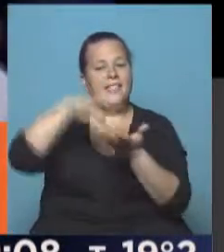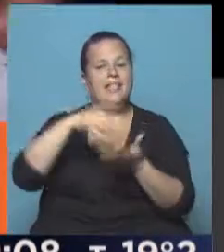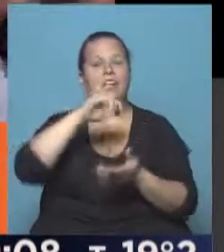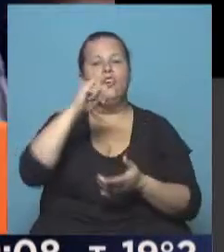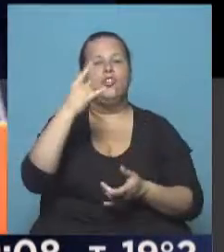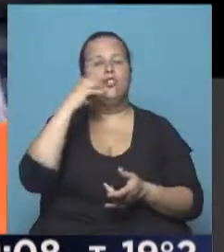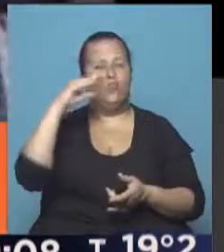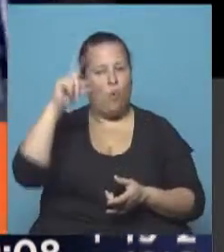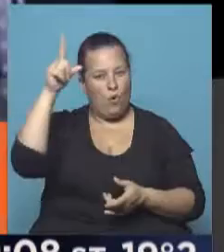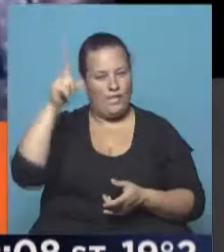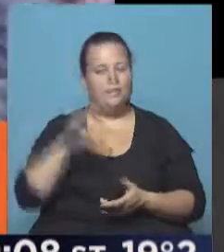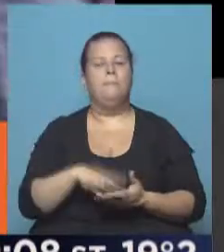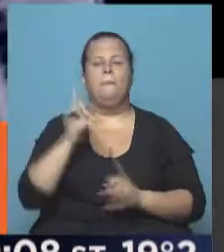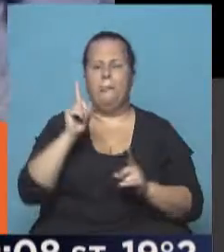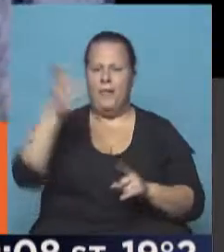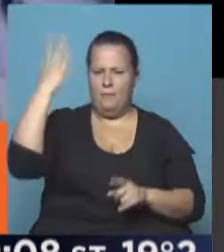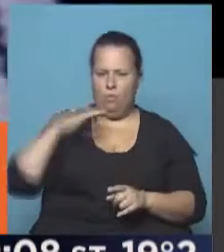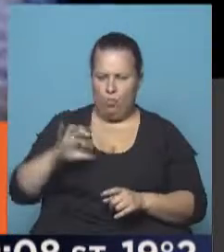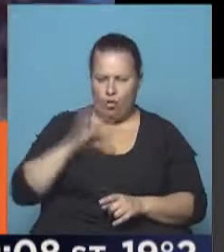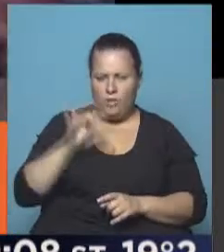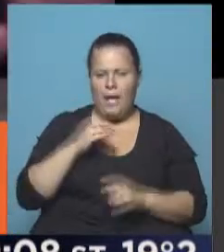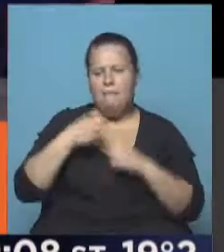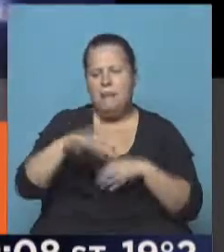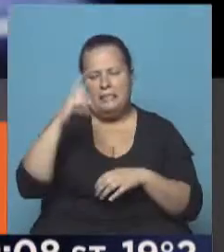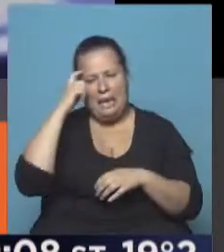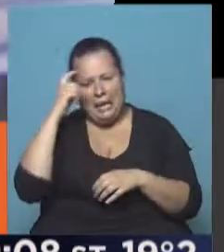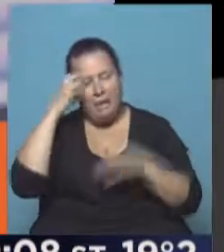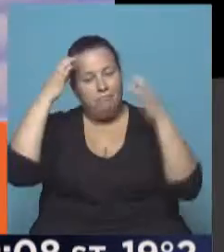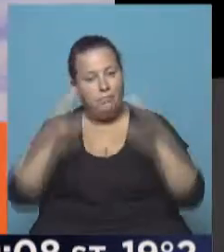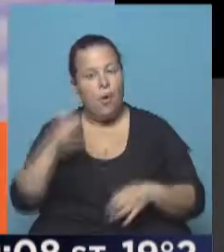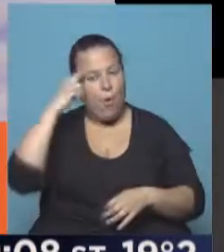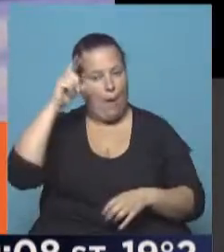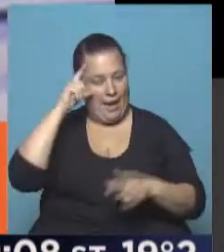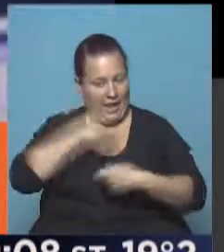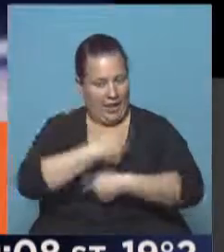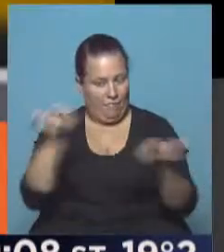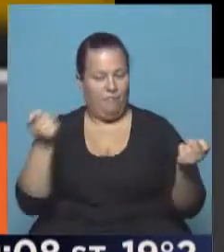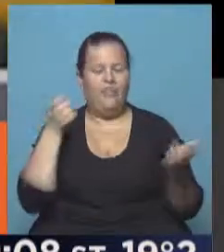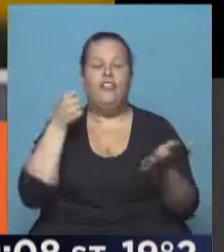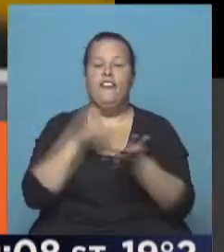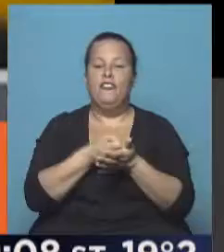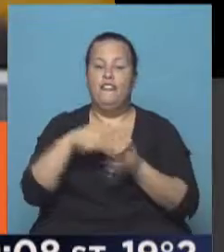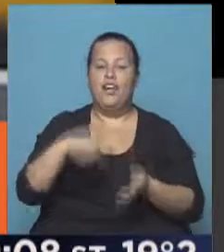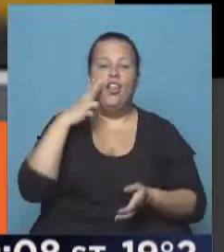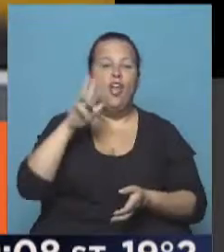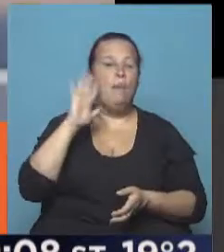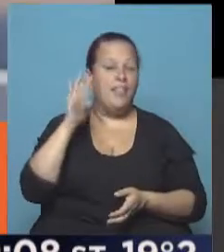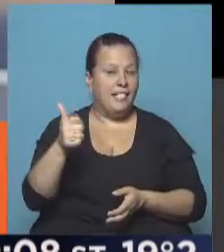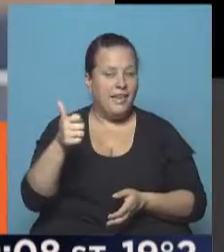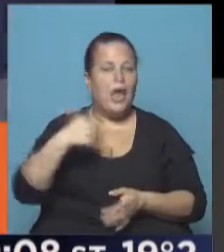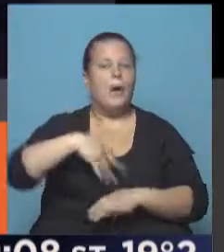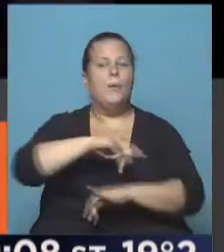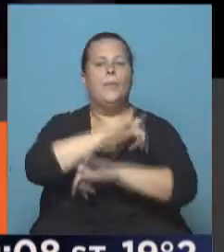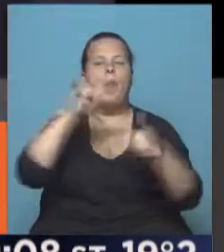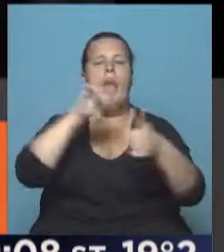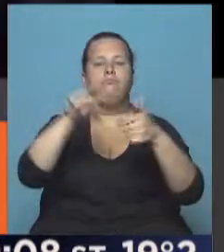será, como venía sucediendo los últimos años, los primeros días de enero, concretamente el 9 de enero, y a fines de este 2016 se van a